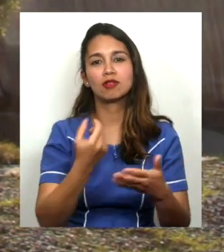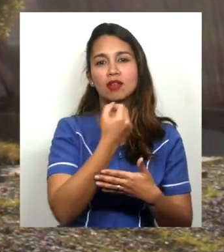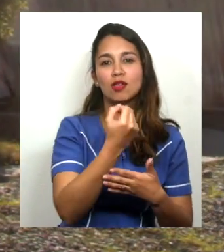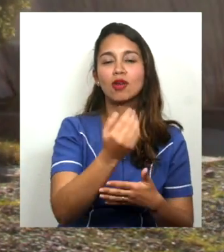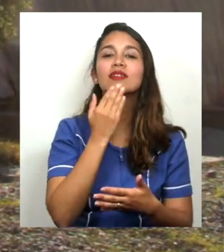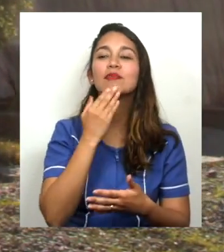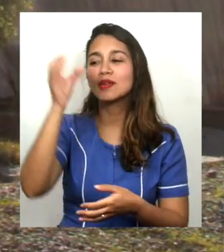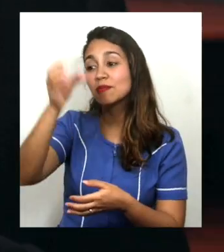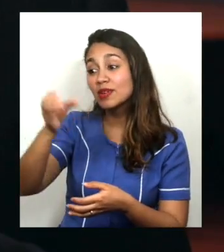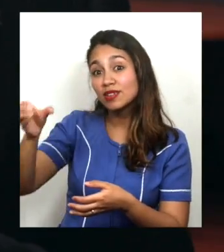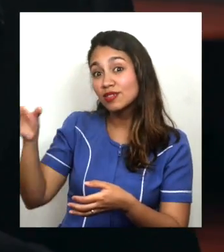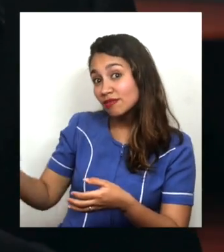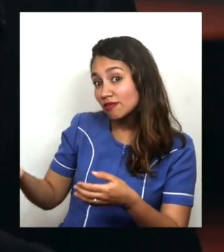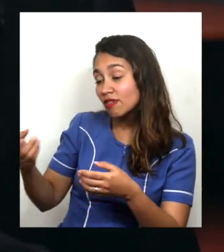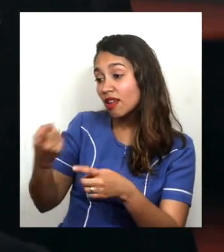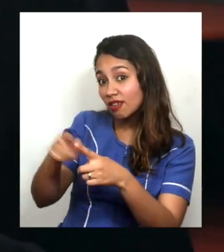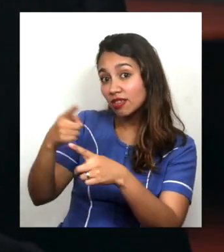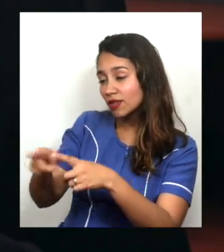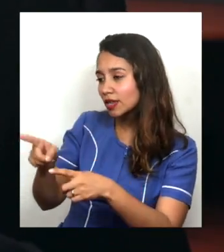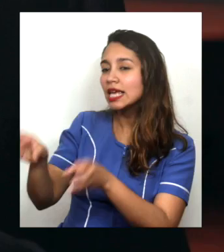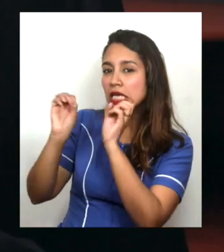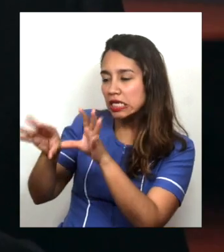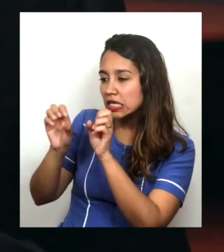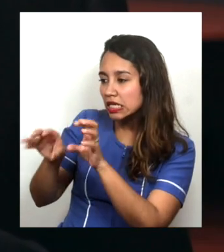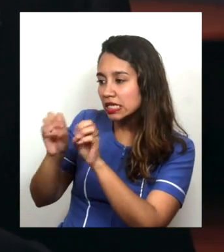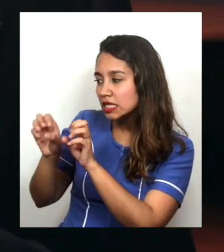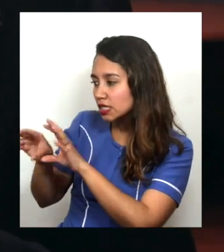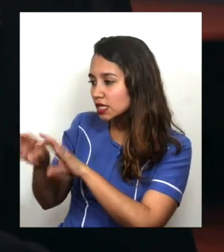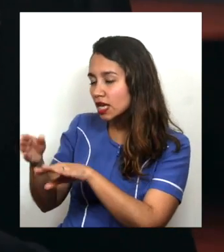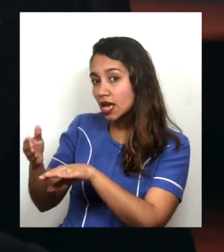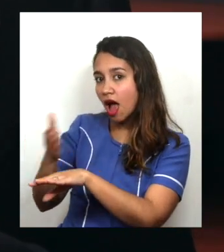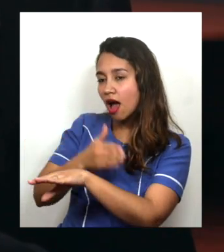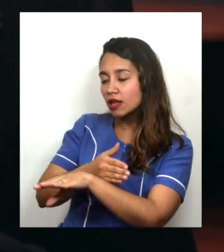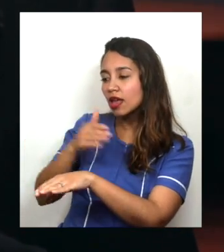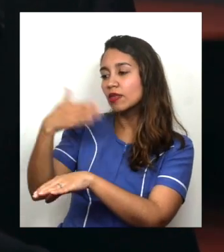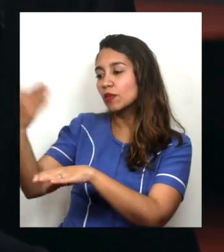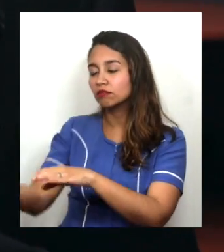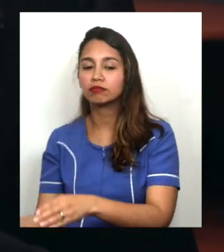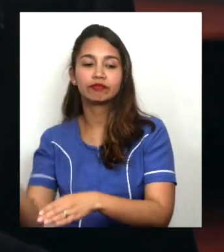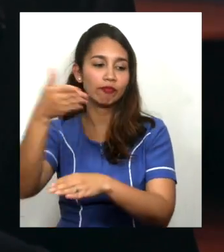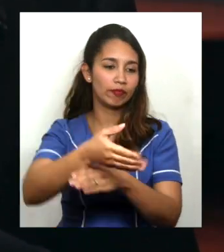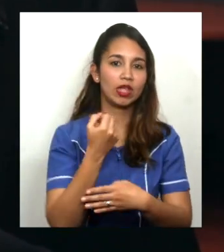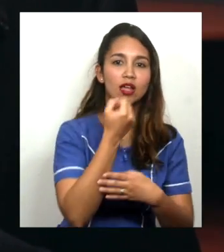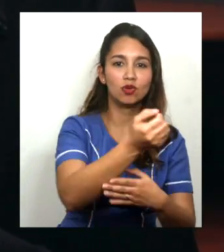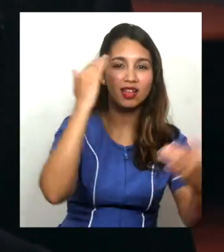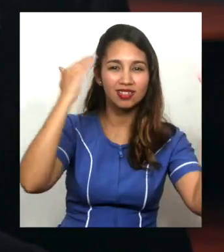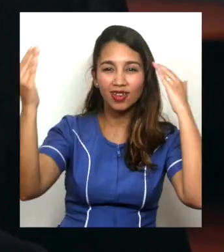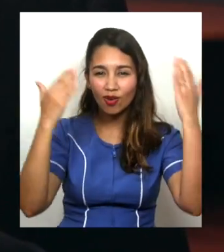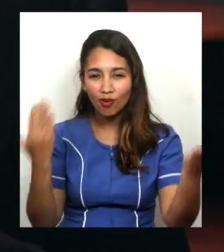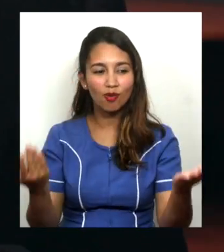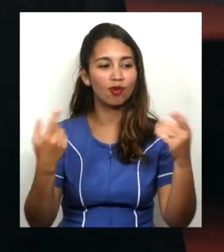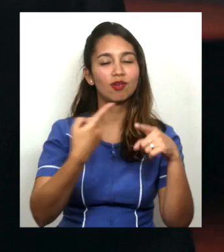personal, porque además se capacitó con este premio en terapias complementarias, psicólogo